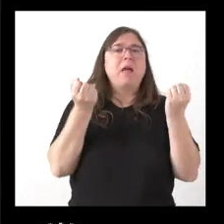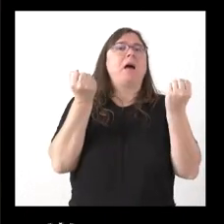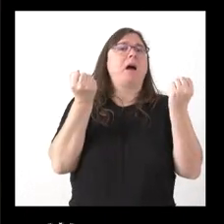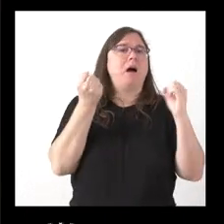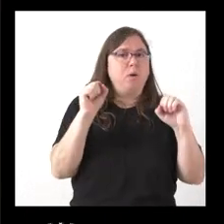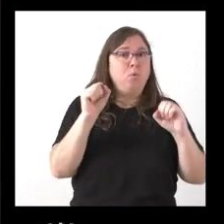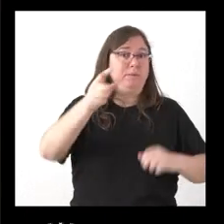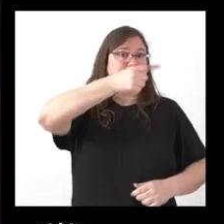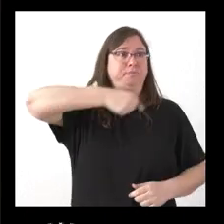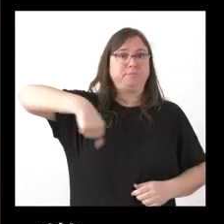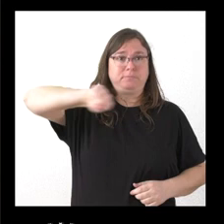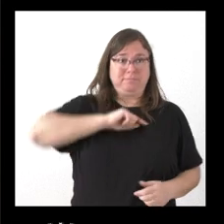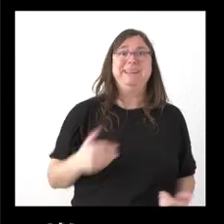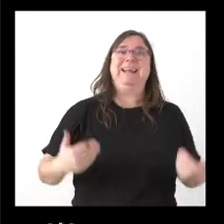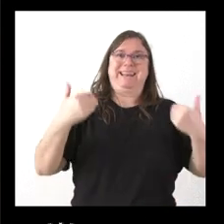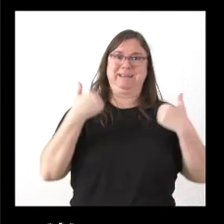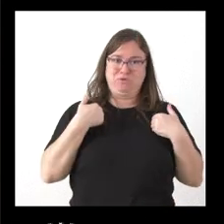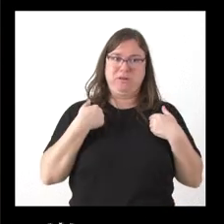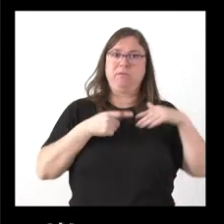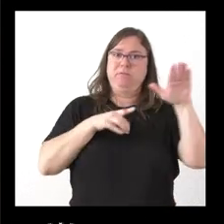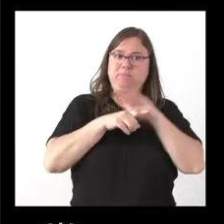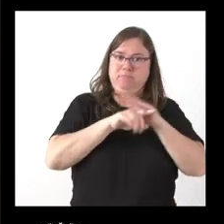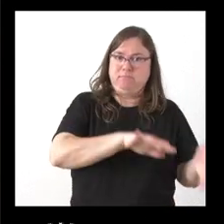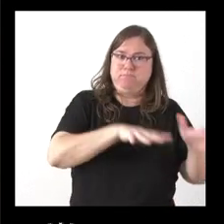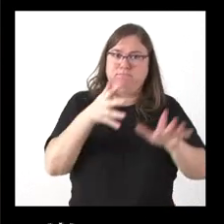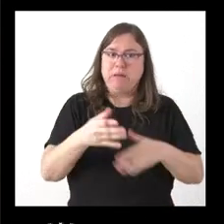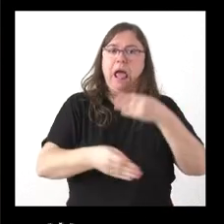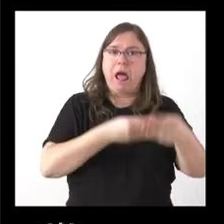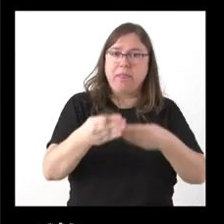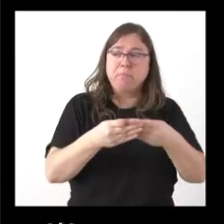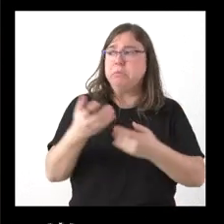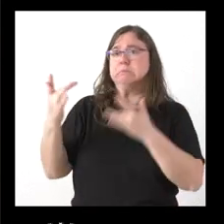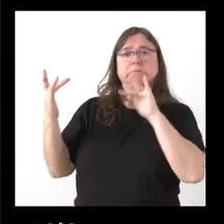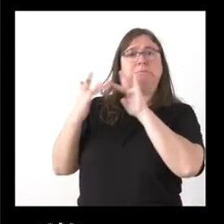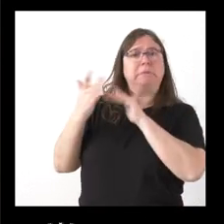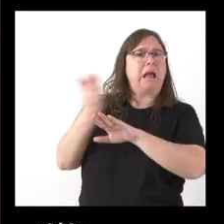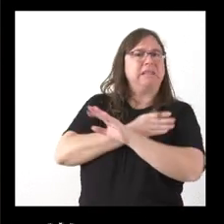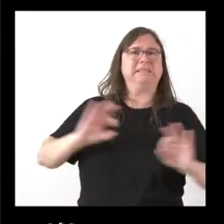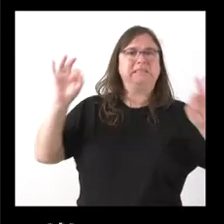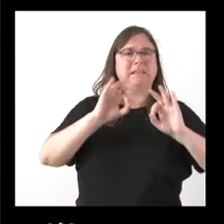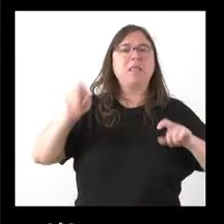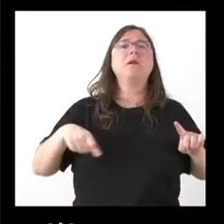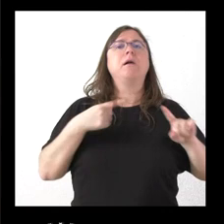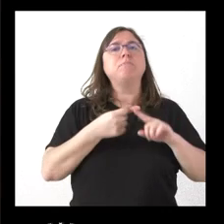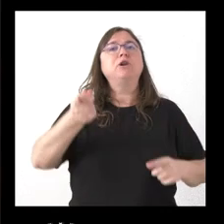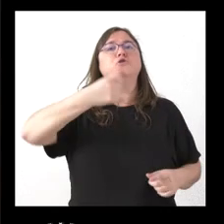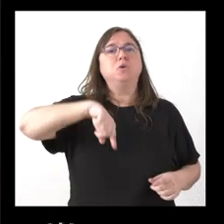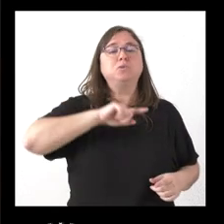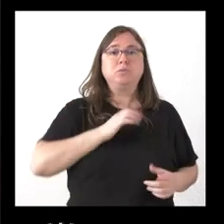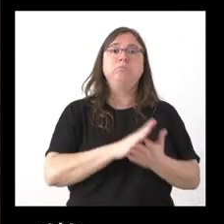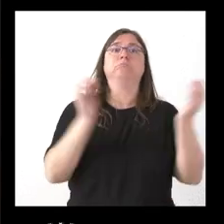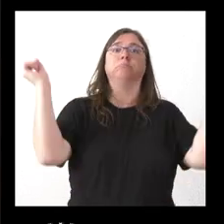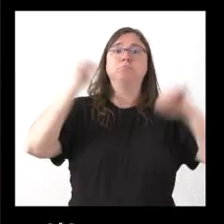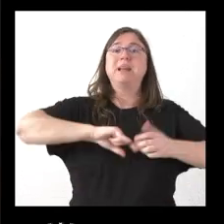de que somos las que vamos a tener que ejecutar gran parte de sus previsiones y que además nosotros dictamos aprobamos